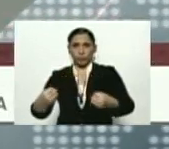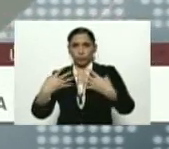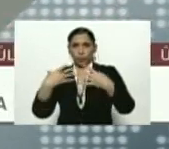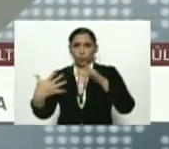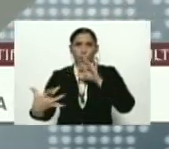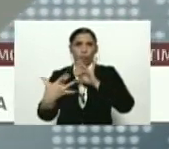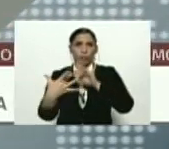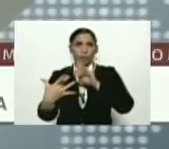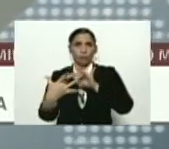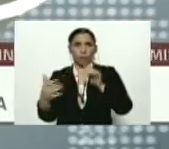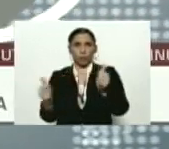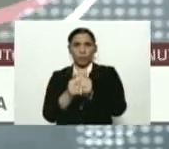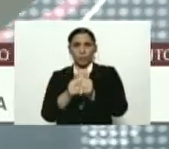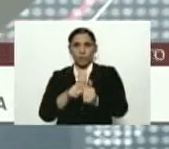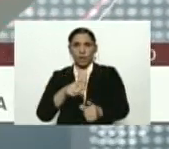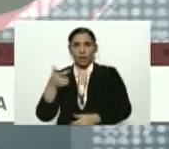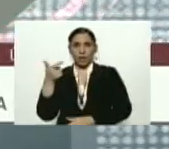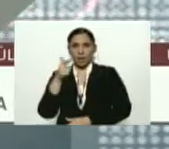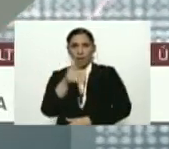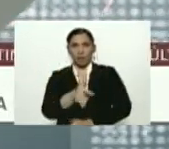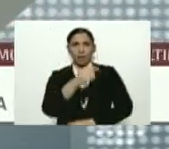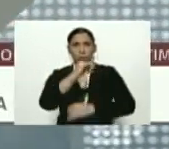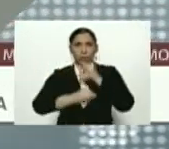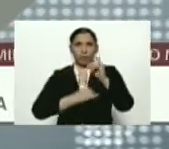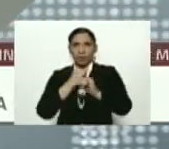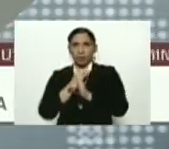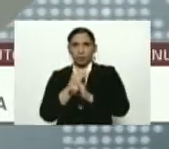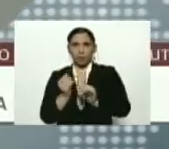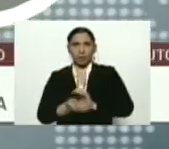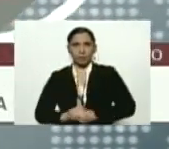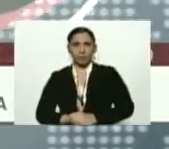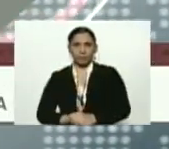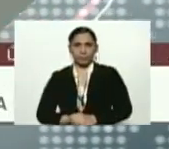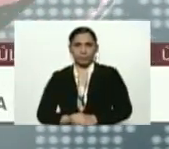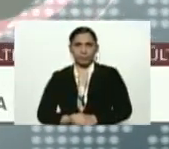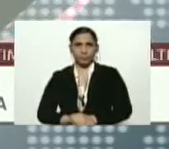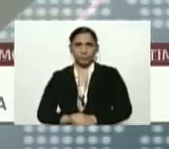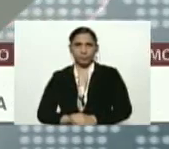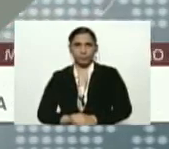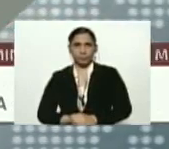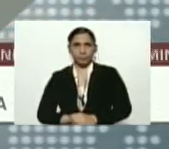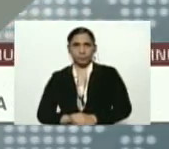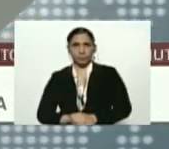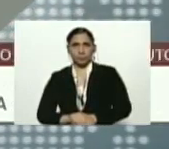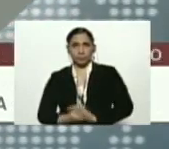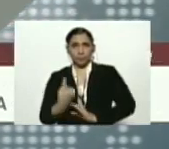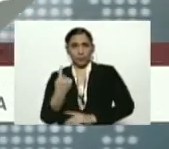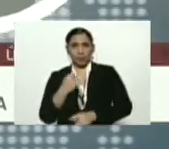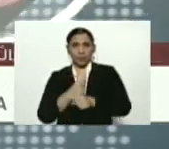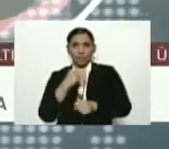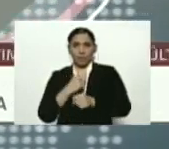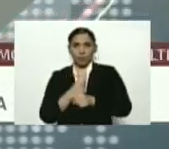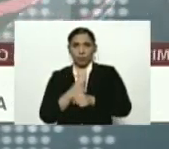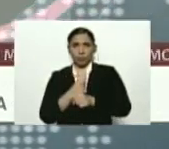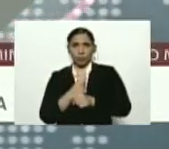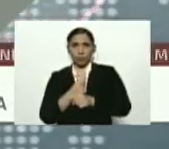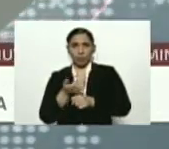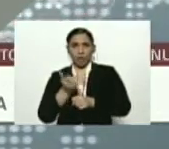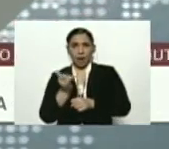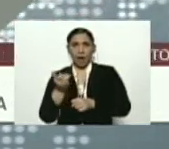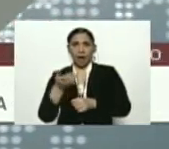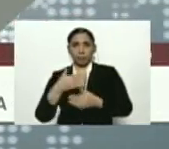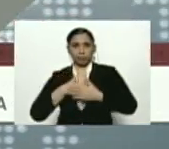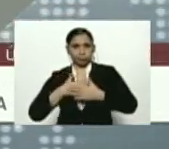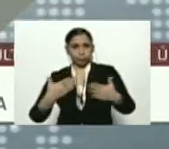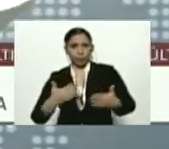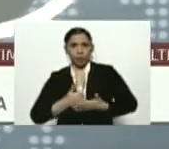contacto con viajero internacional, que bueno, es uno de los trabajadores que está colaborando